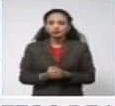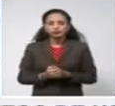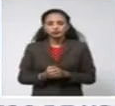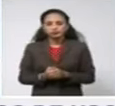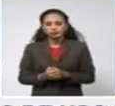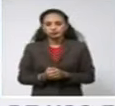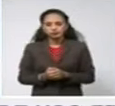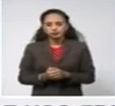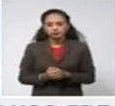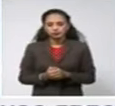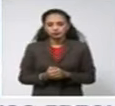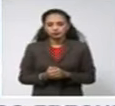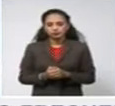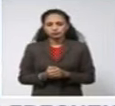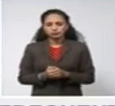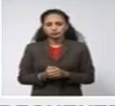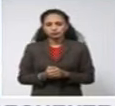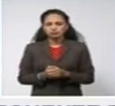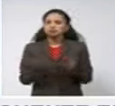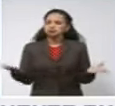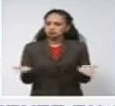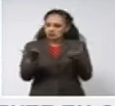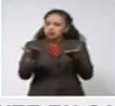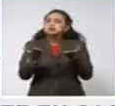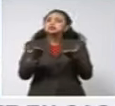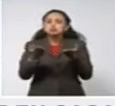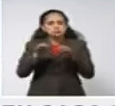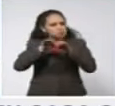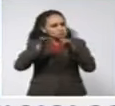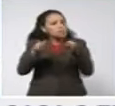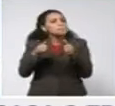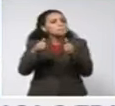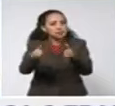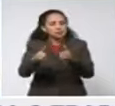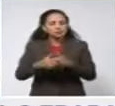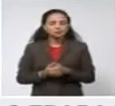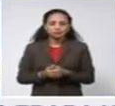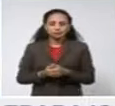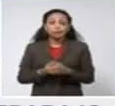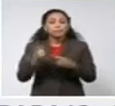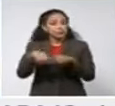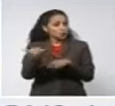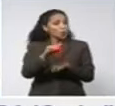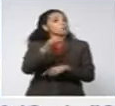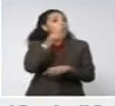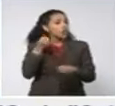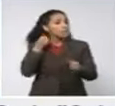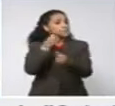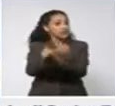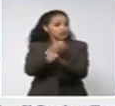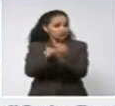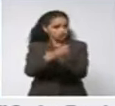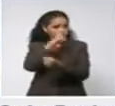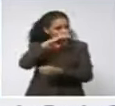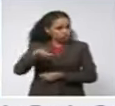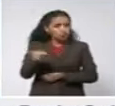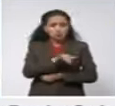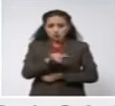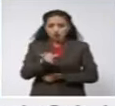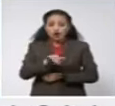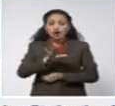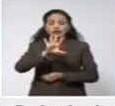evolución bastante favorable, aunque no exenta de peligros. De estos